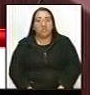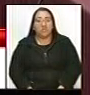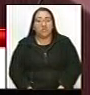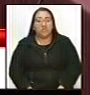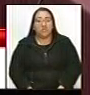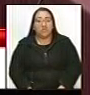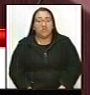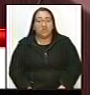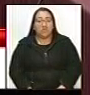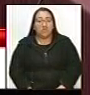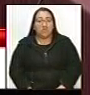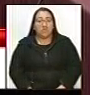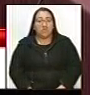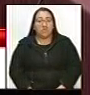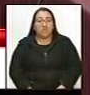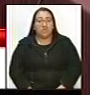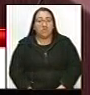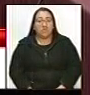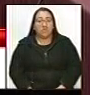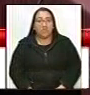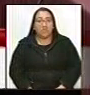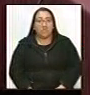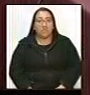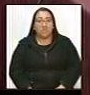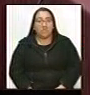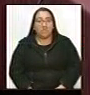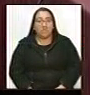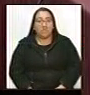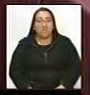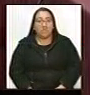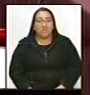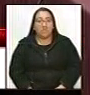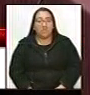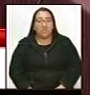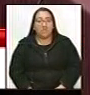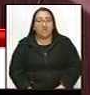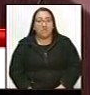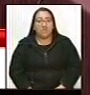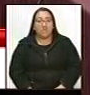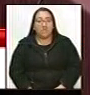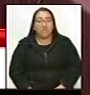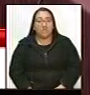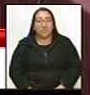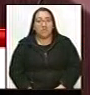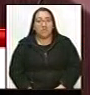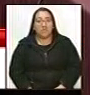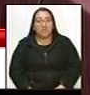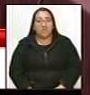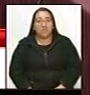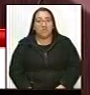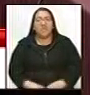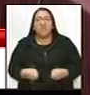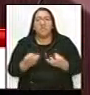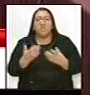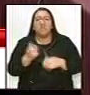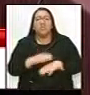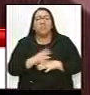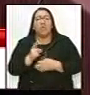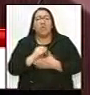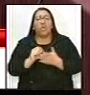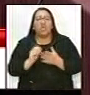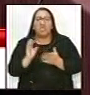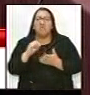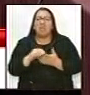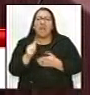y decisiones adoptadas para una posible suscripción de una adenda a los señores congresistas